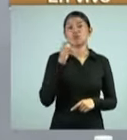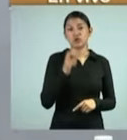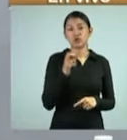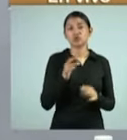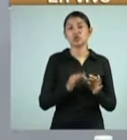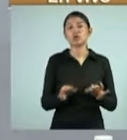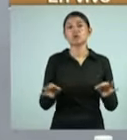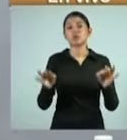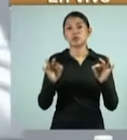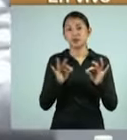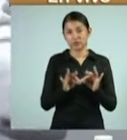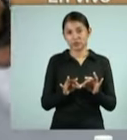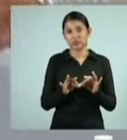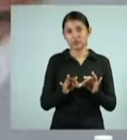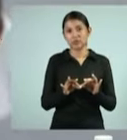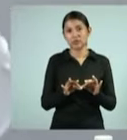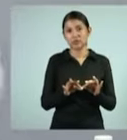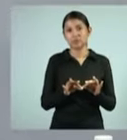año tenemos